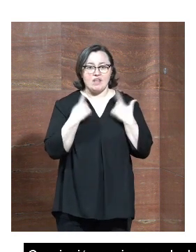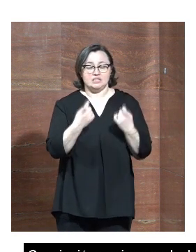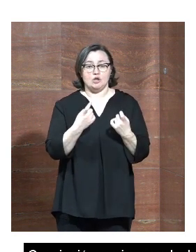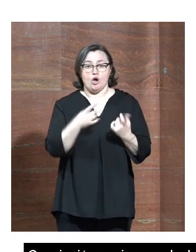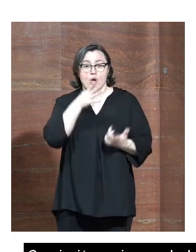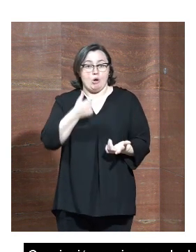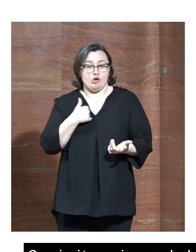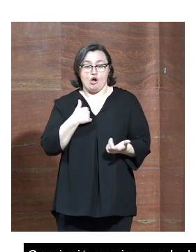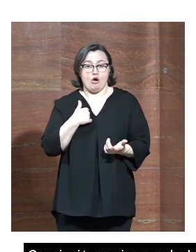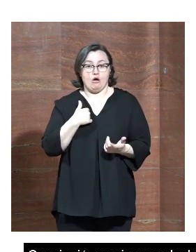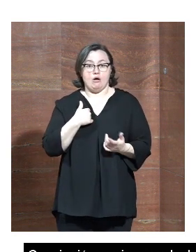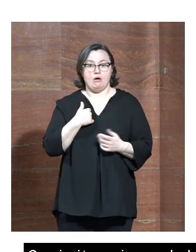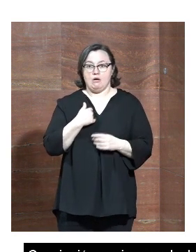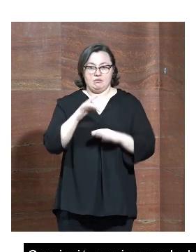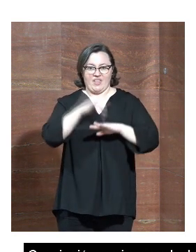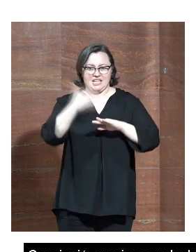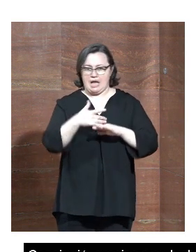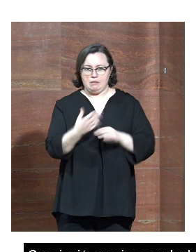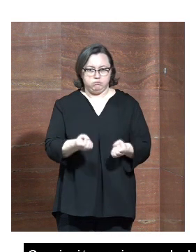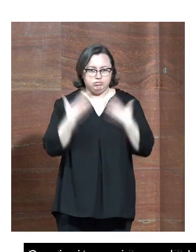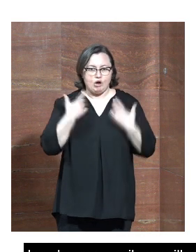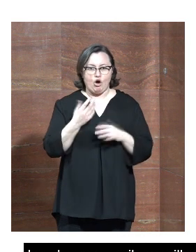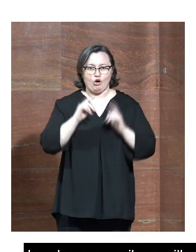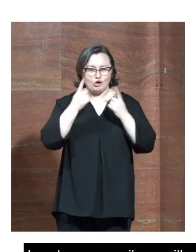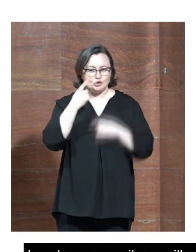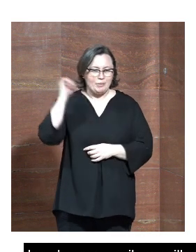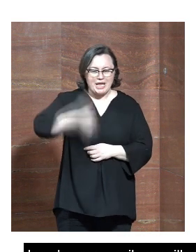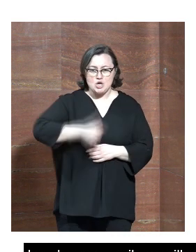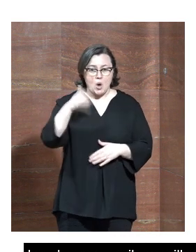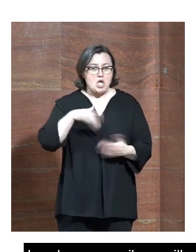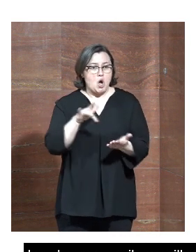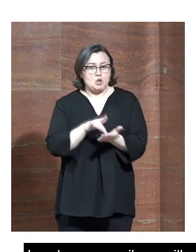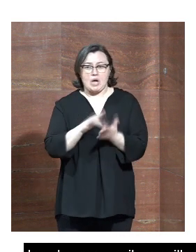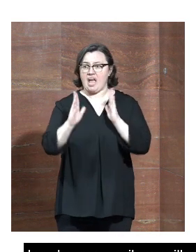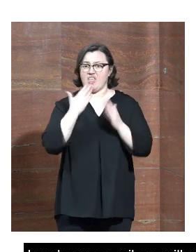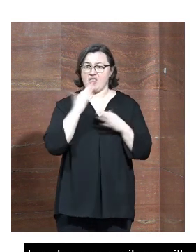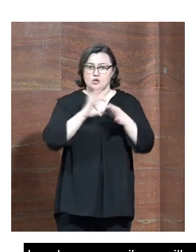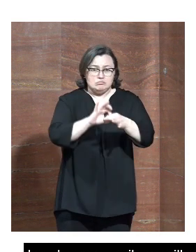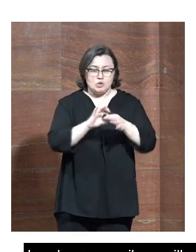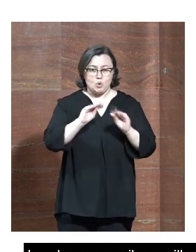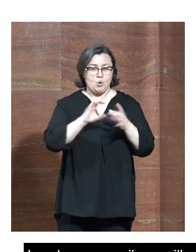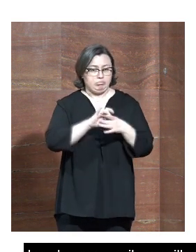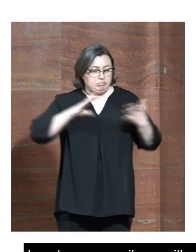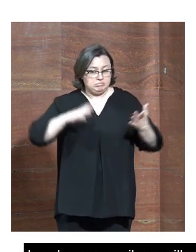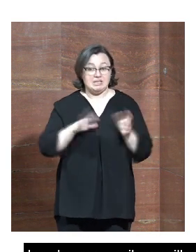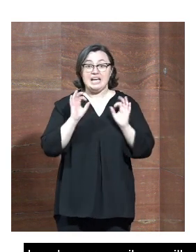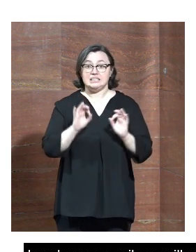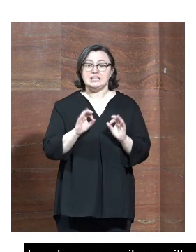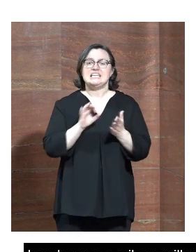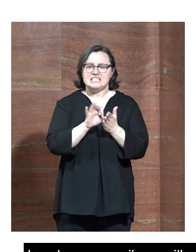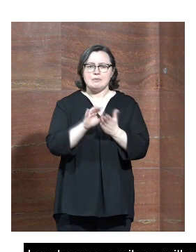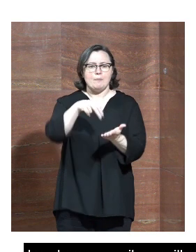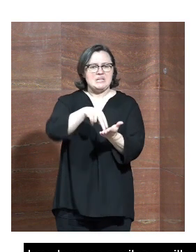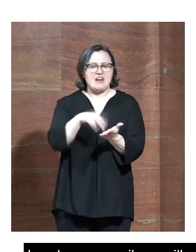son, evidentemente, nativos digitales, ni tienen por qué serlo. A cada uno le toca su época y su edad, ¿no? Entonces, necesitan